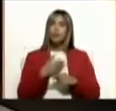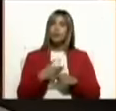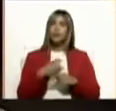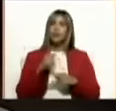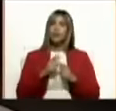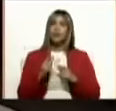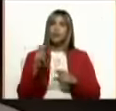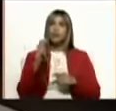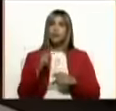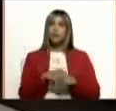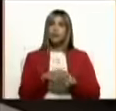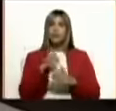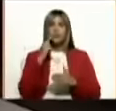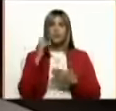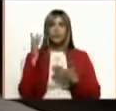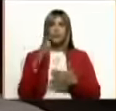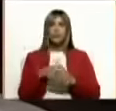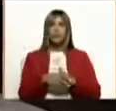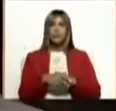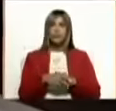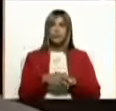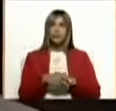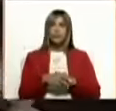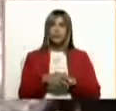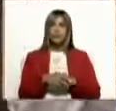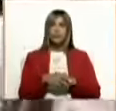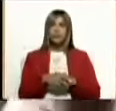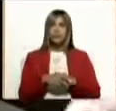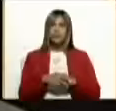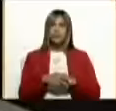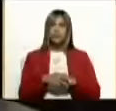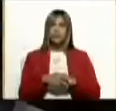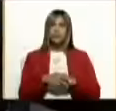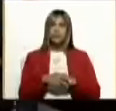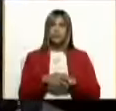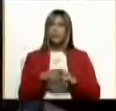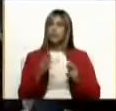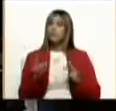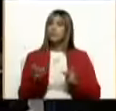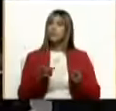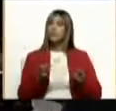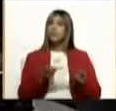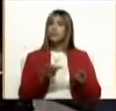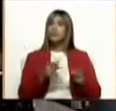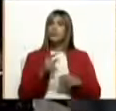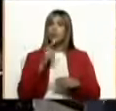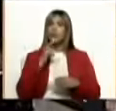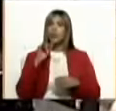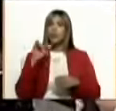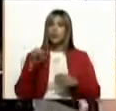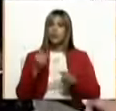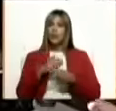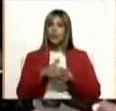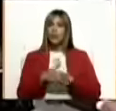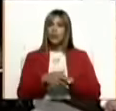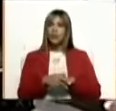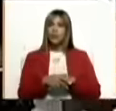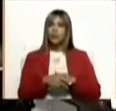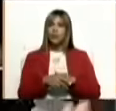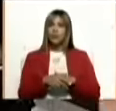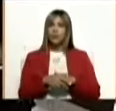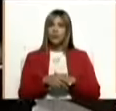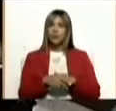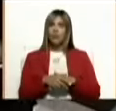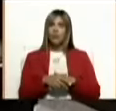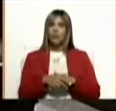del Tribunal Supremo de Justicia, doctora Gladys Gutiérrez, para recibir al presidente de la Asamblea